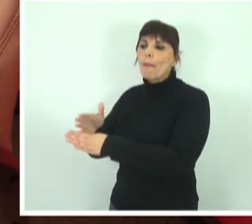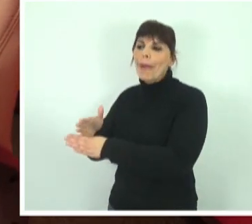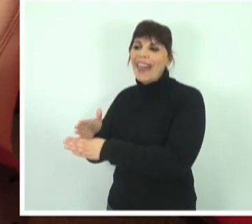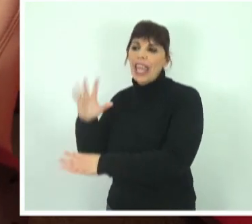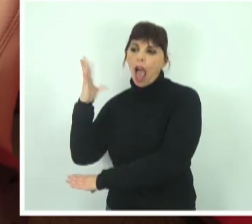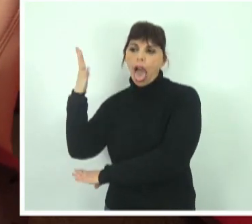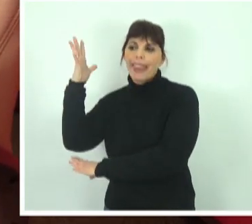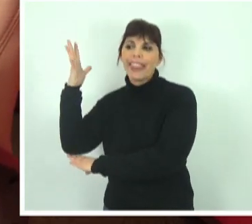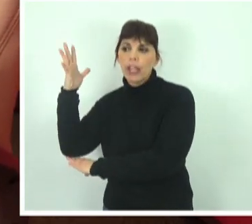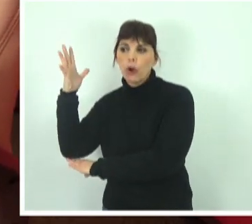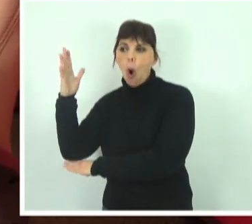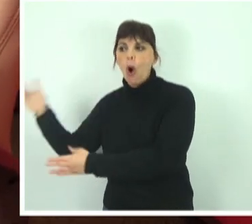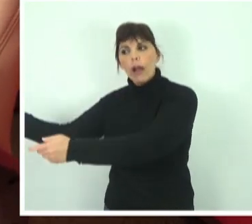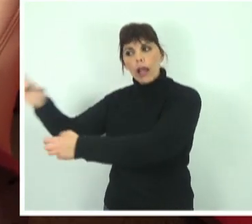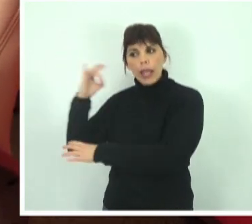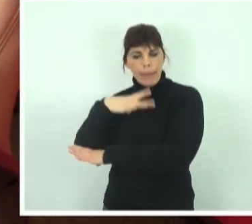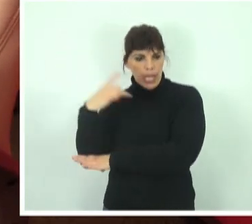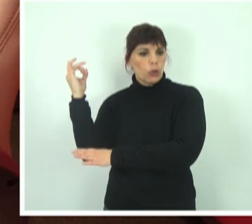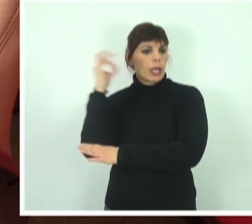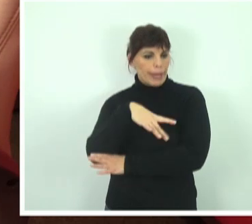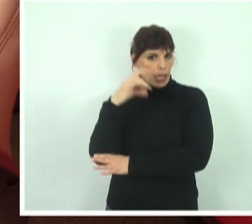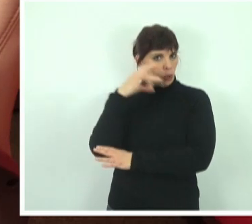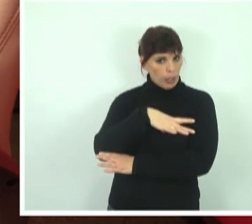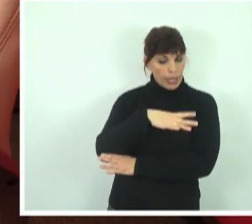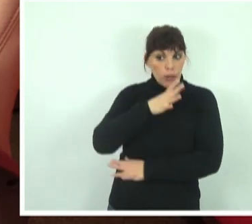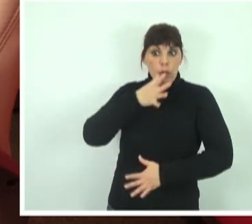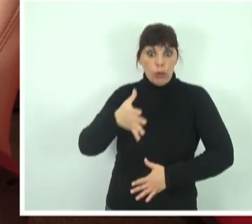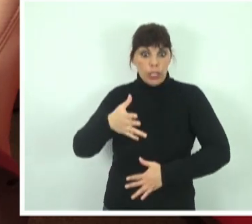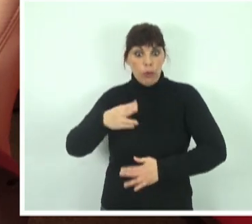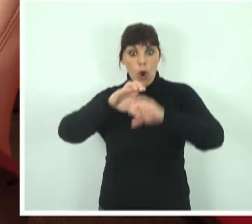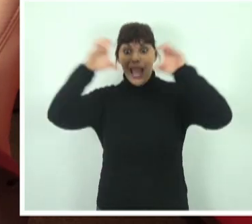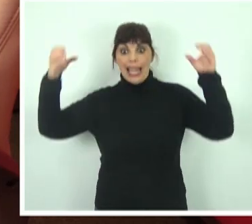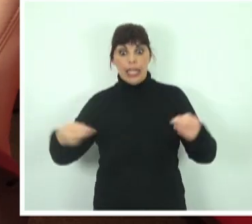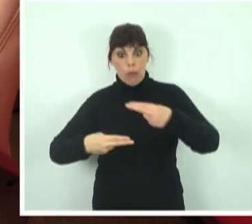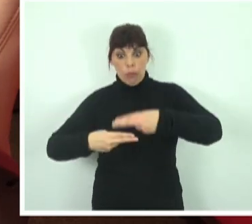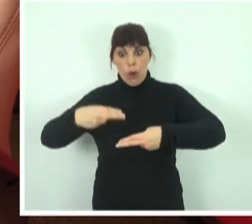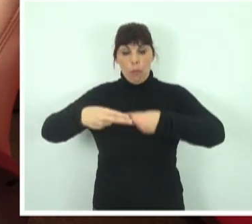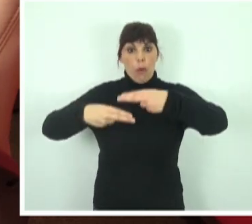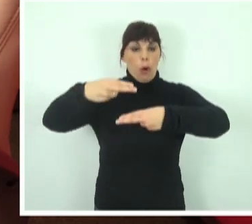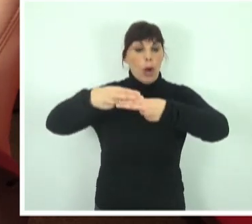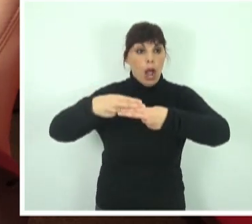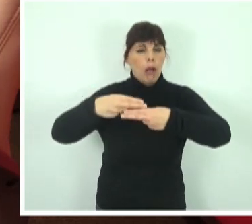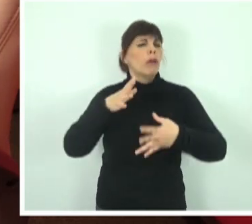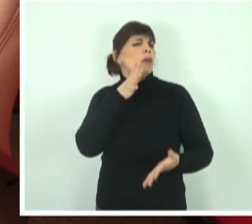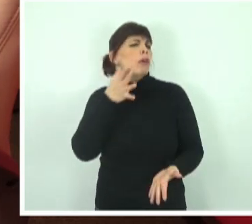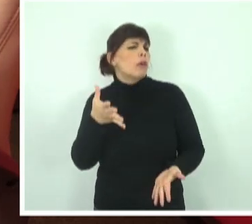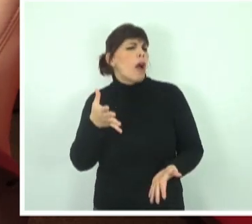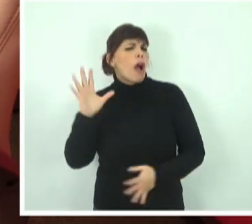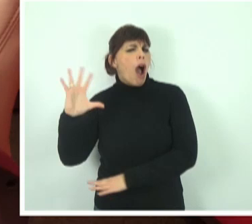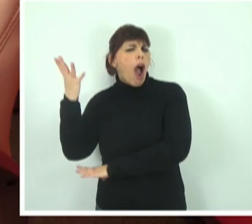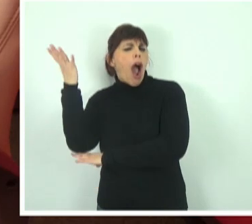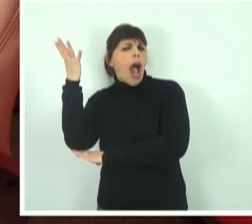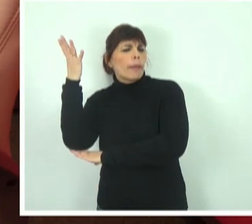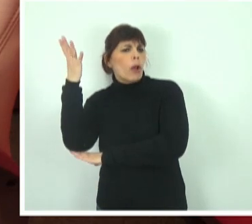fuerte, es una madera que no se pudre tan rápido. Esa madera, un árbol que resiste a las tormentas